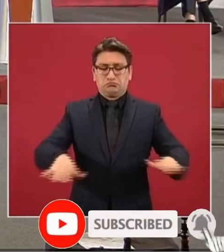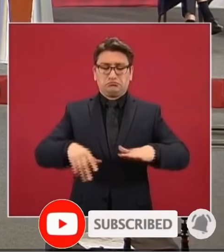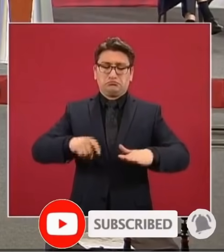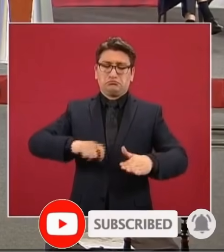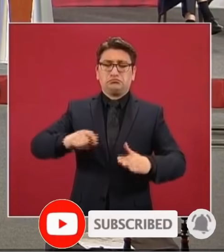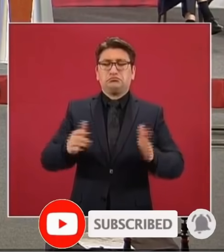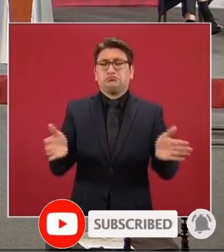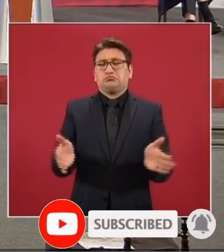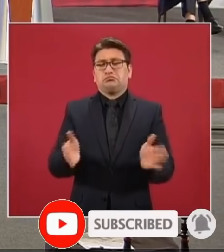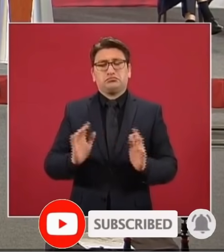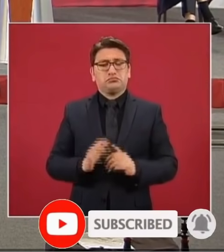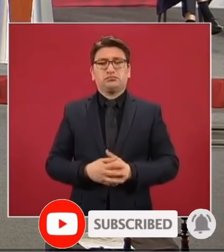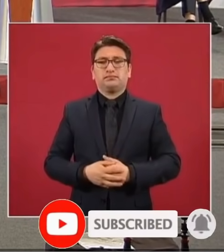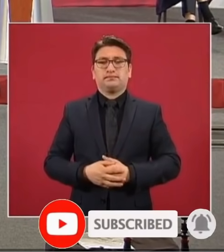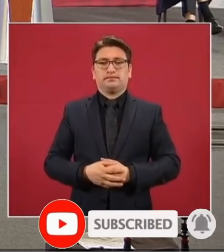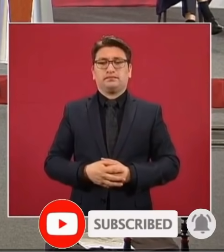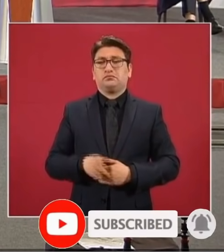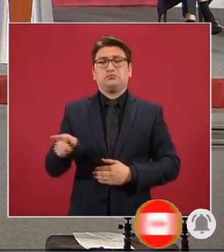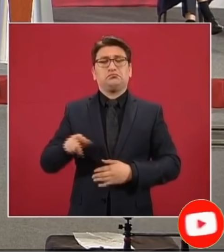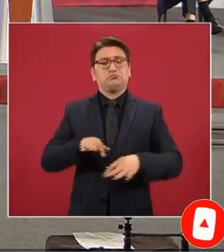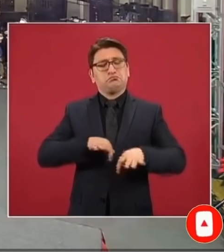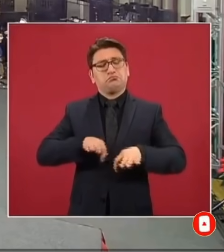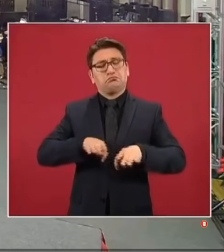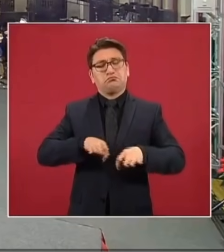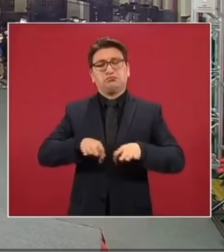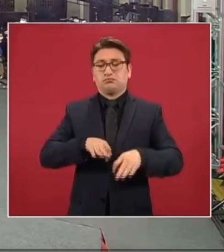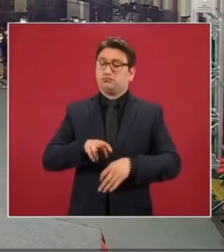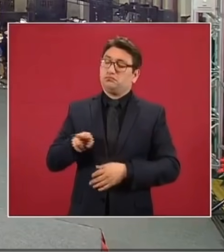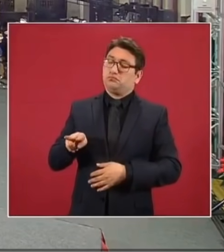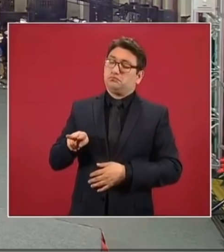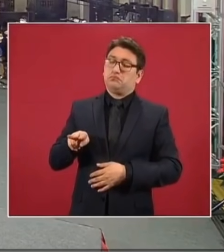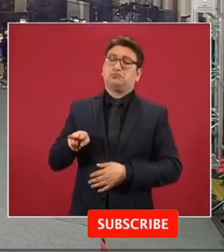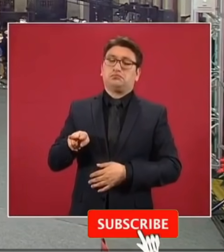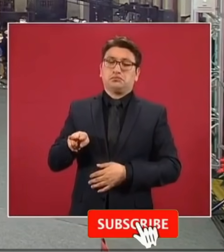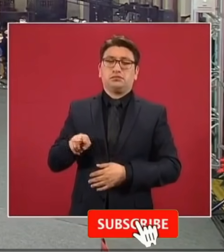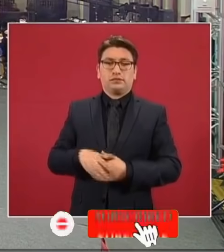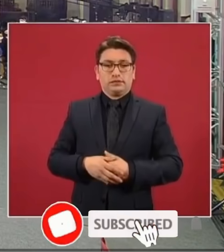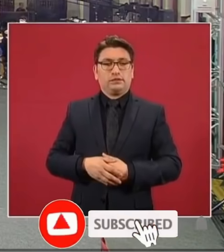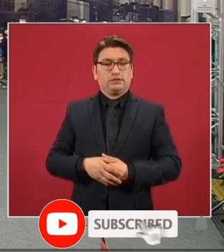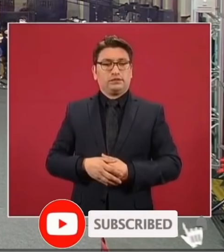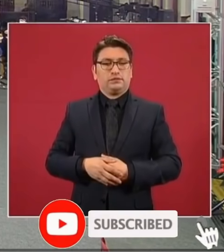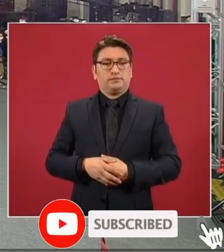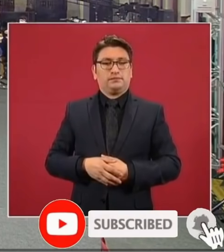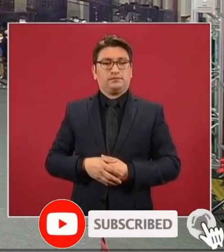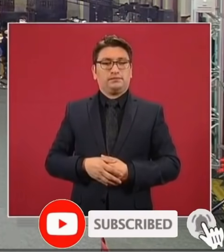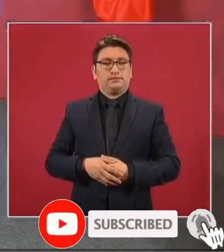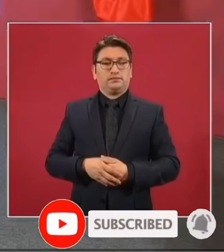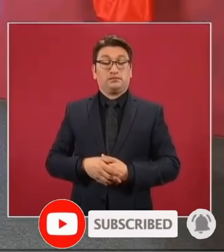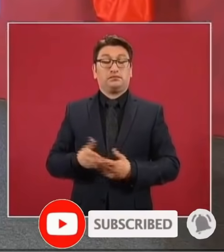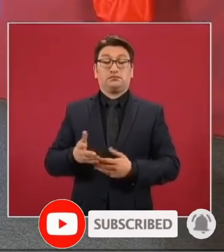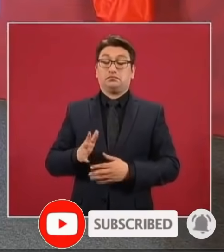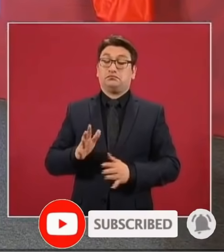pequeño, ahí, él trabajando. Me llamó mucho la atención eso.